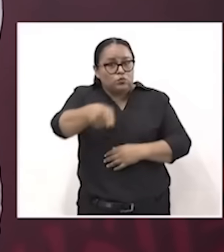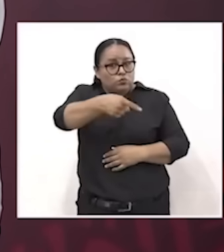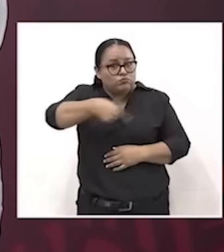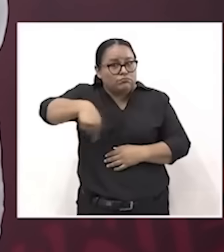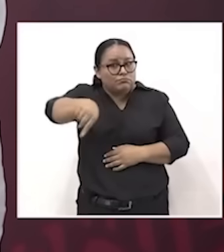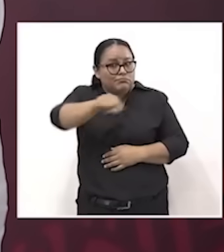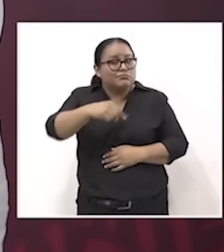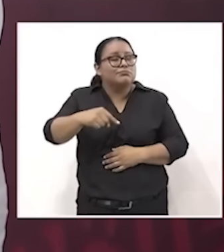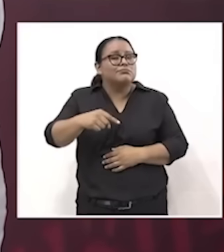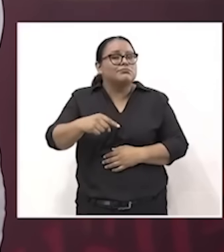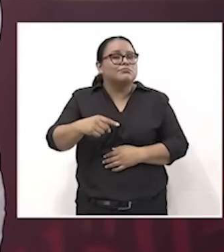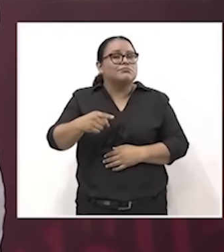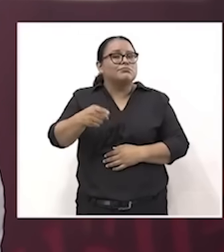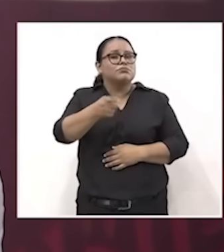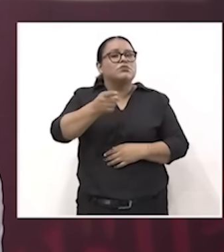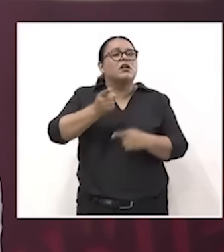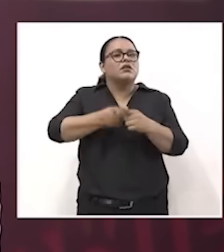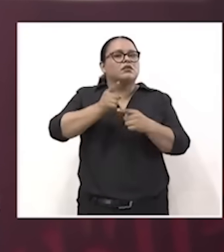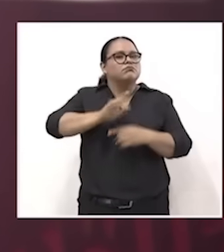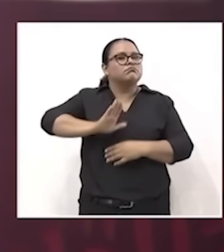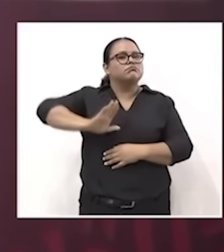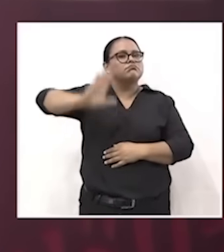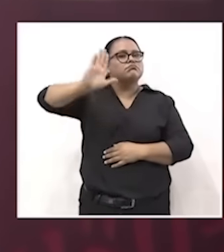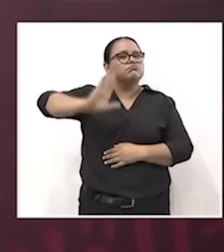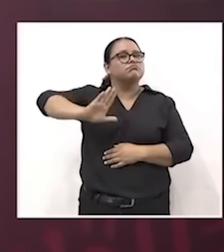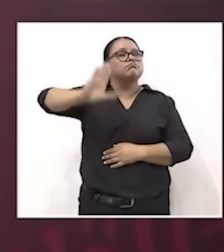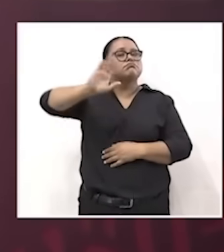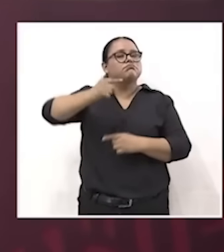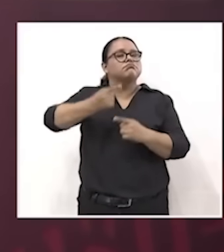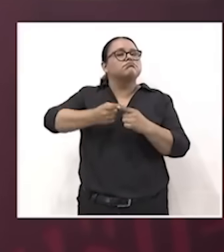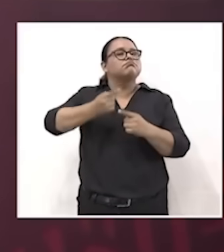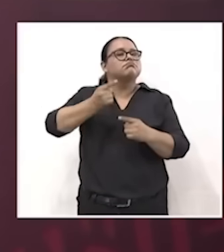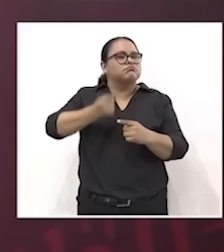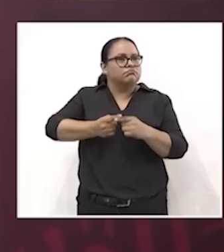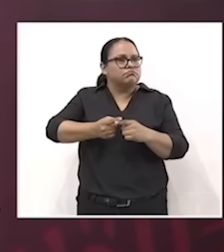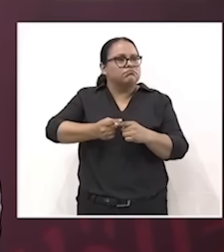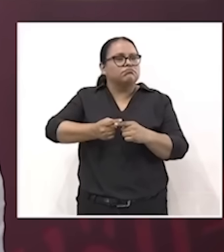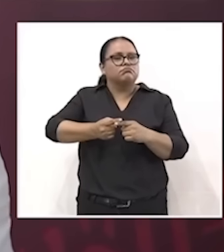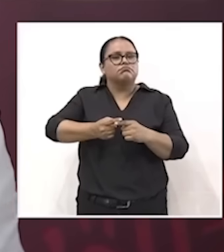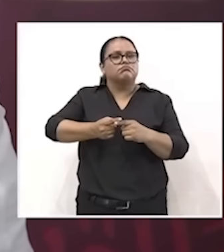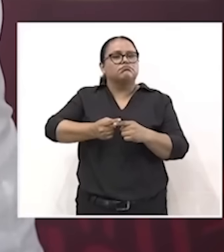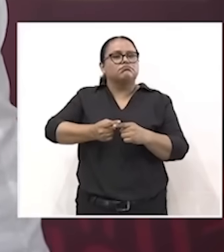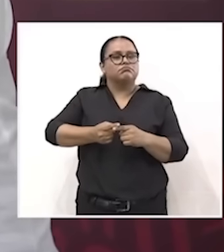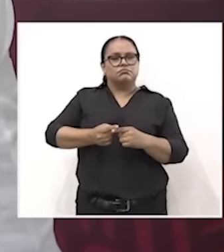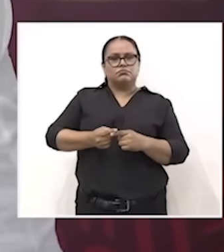Ustedes que levanten la mano, los que están